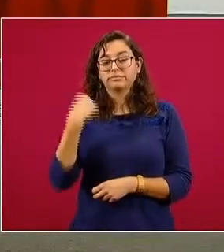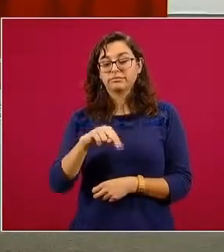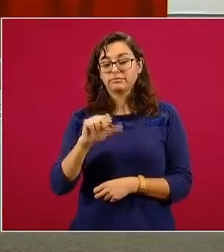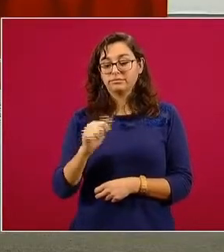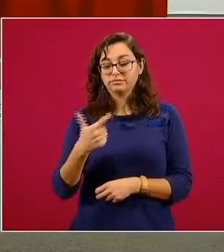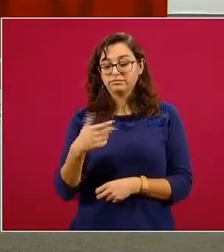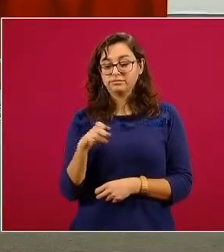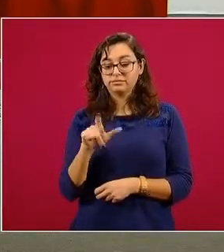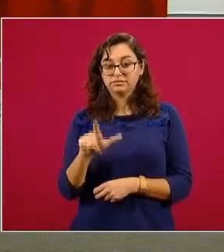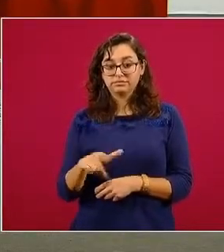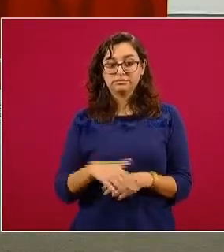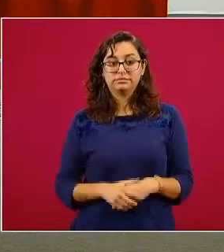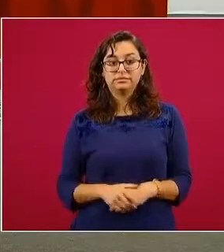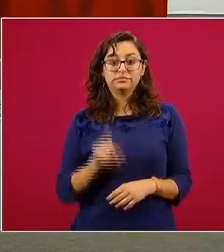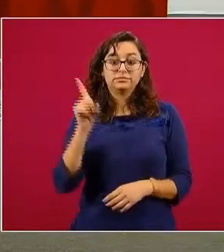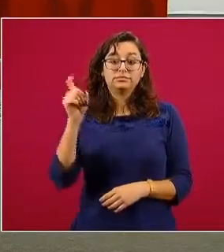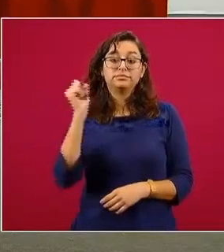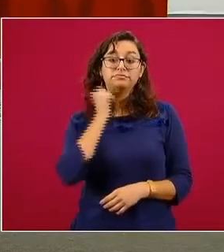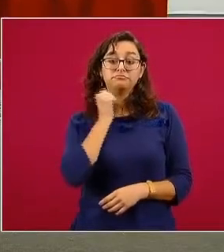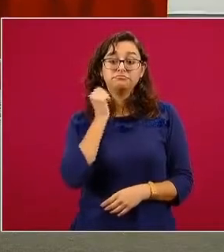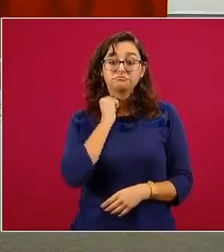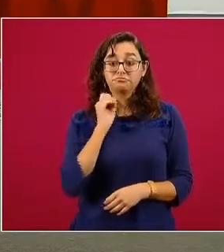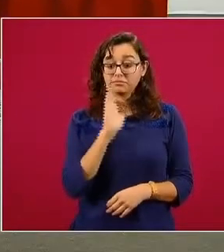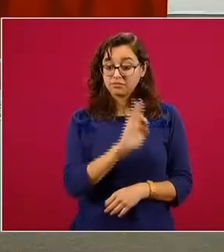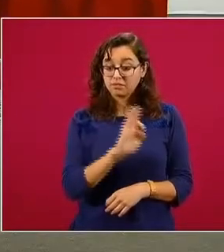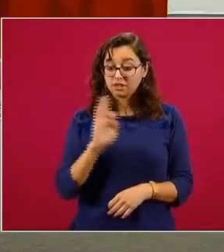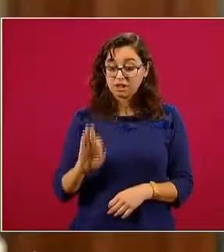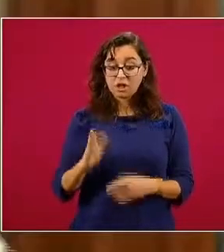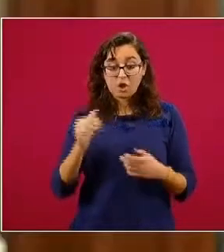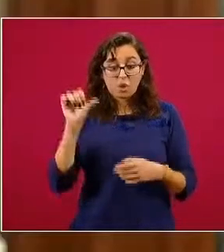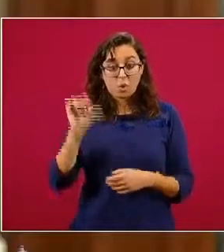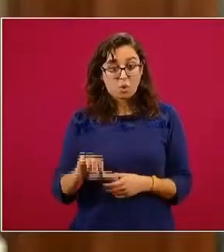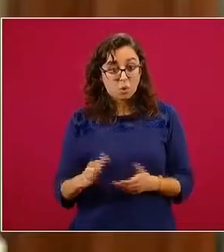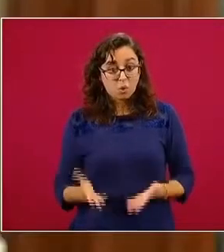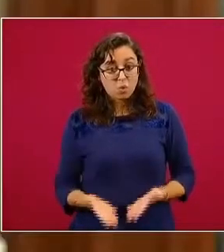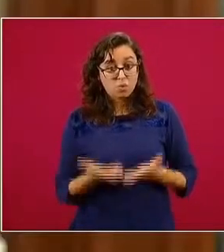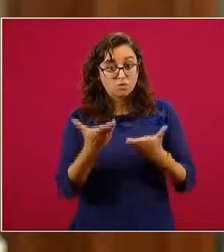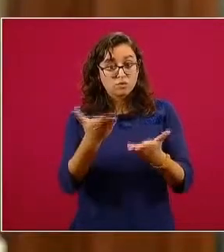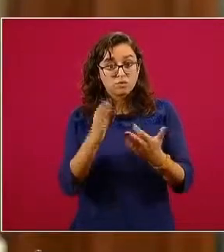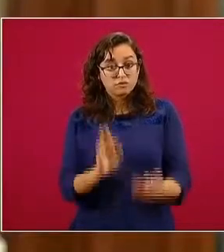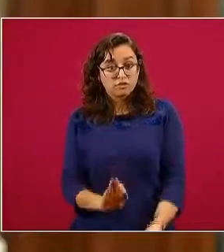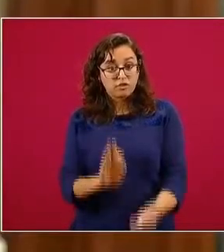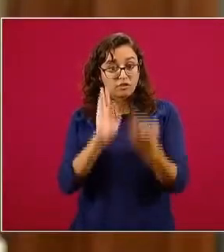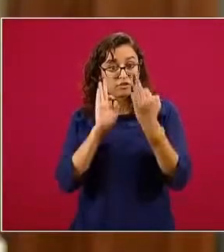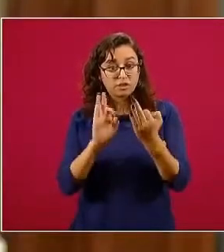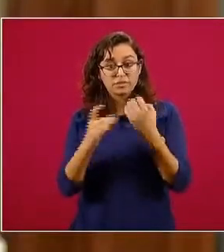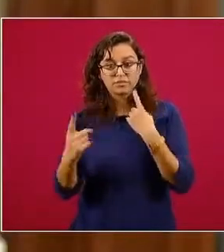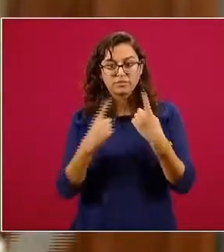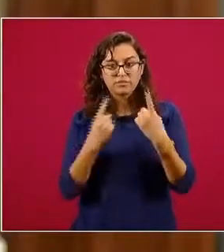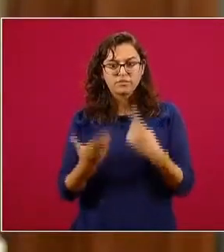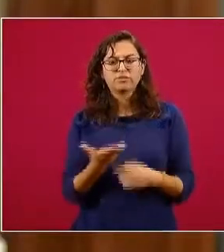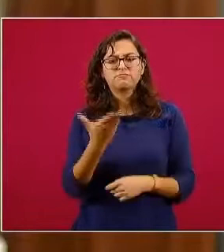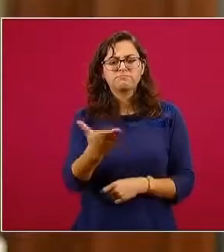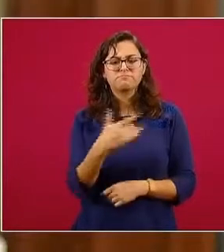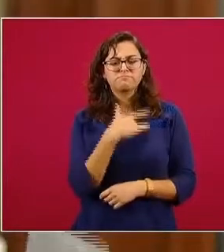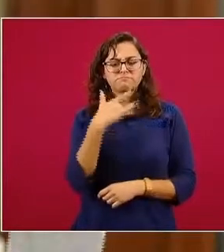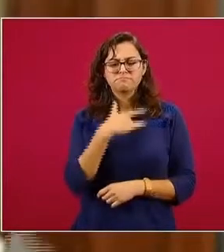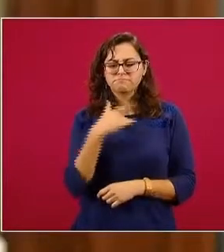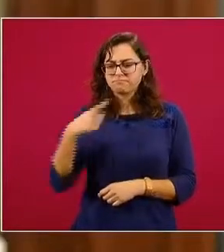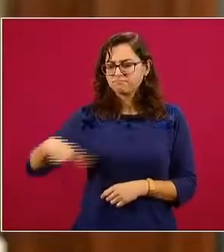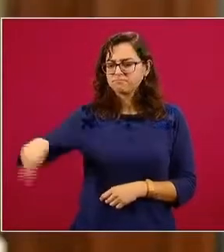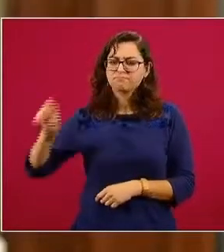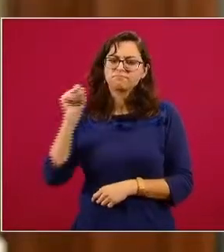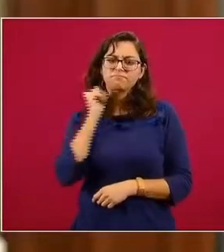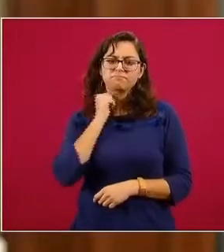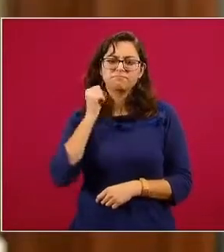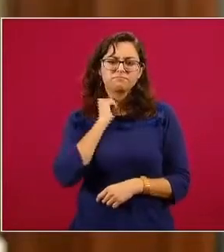muy importante, el Senado de la República. Hoy en su comparecencia, ¿cuál es la impresión con la que se queda usted de los senadores de todas